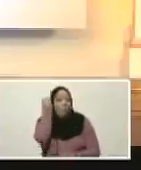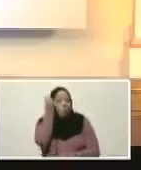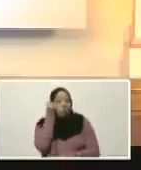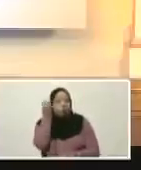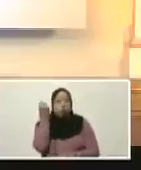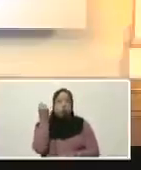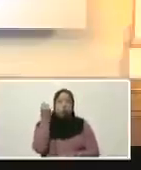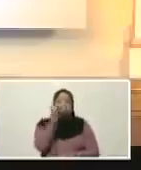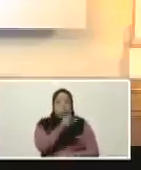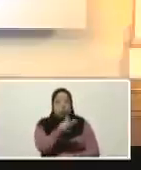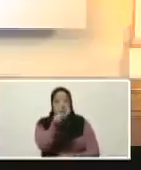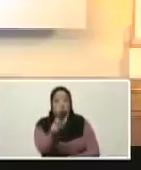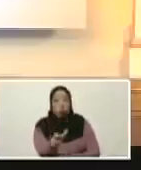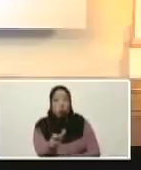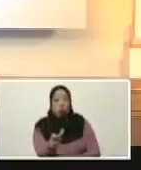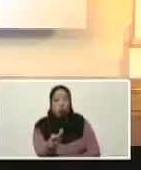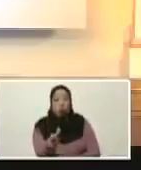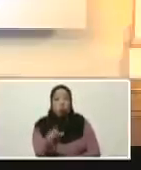que hace